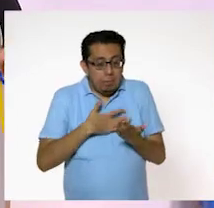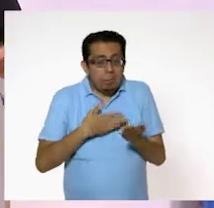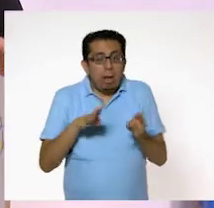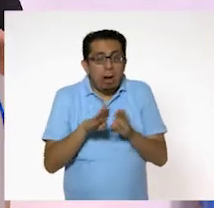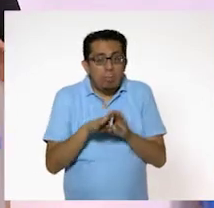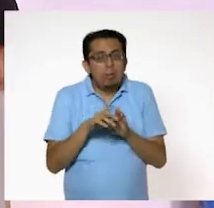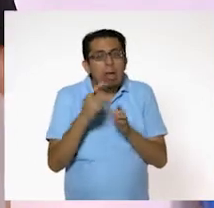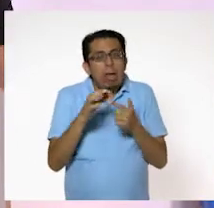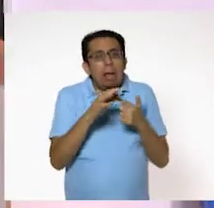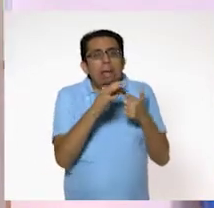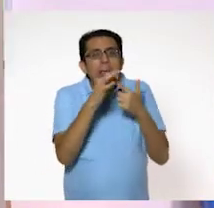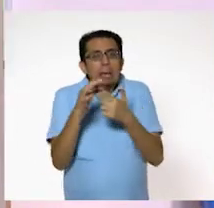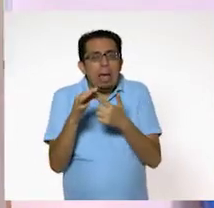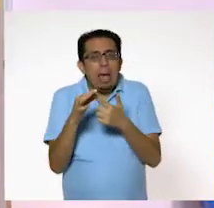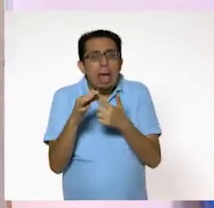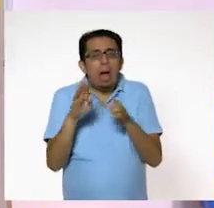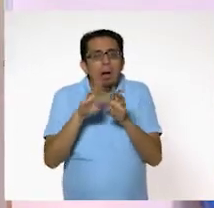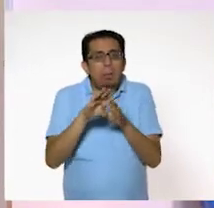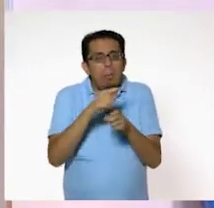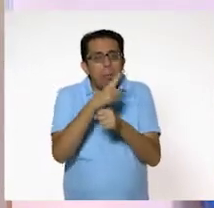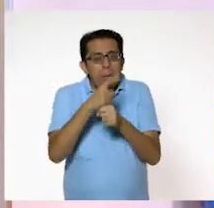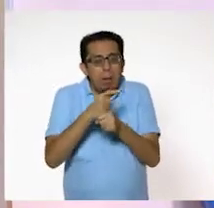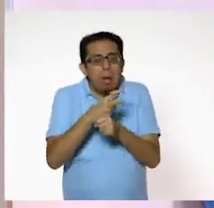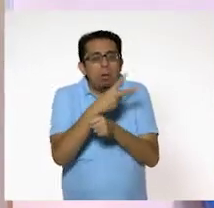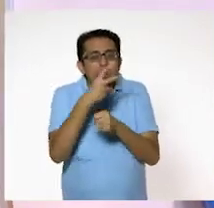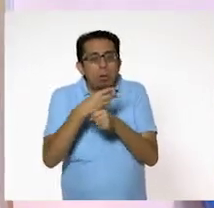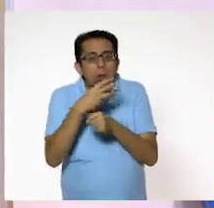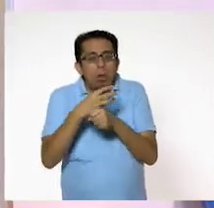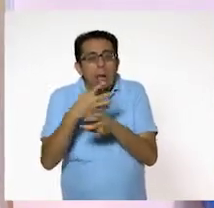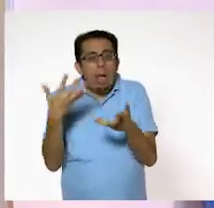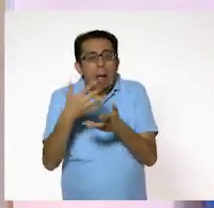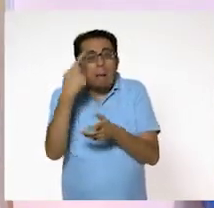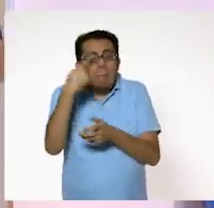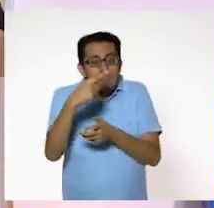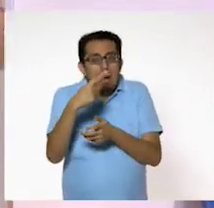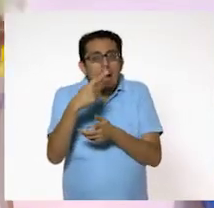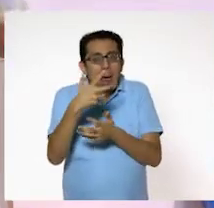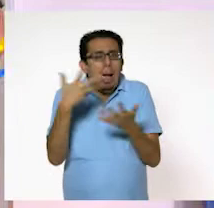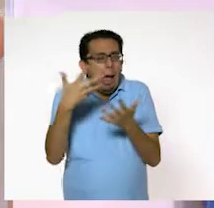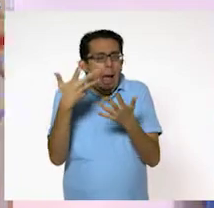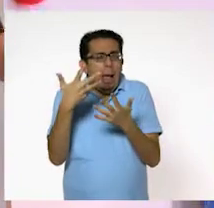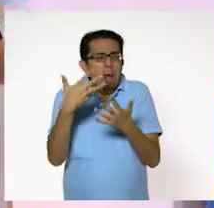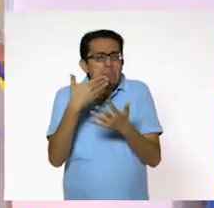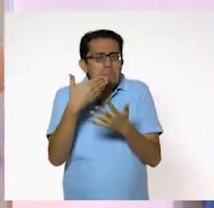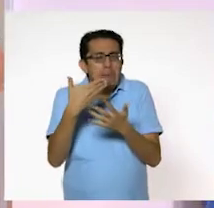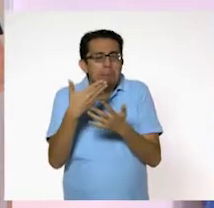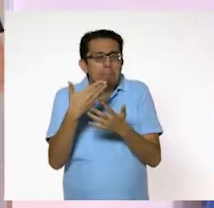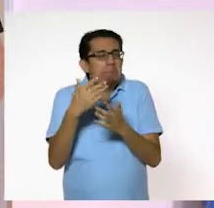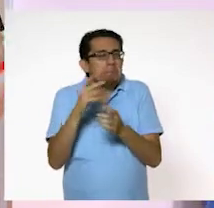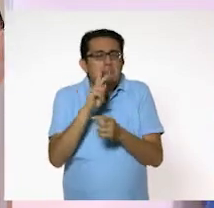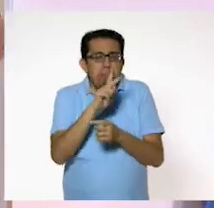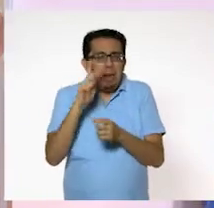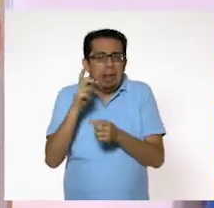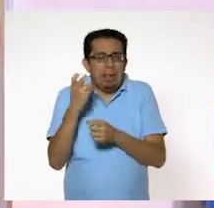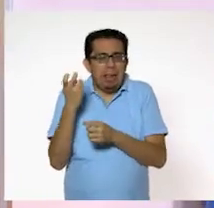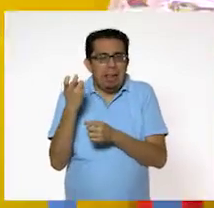a paso lo que tienes que hacer para llegar a un buen resultado como es mi maraca.